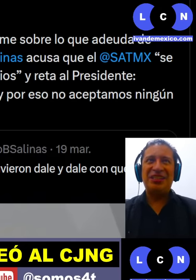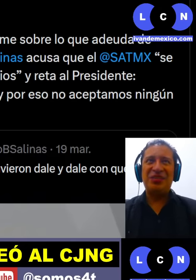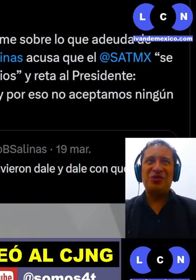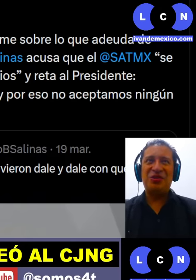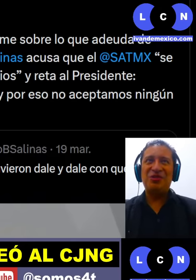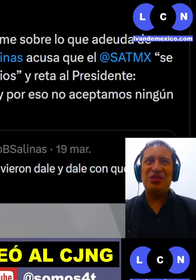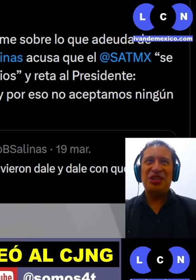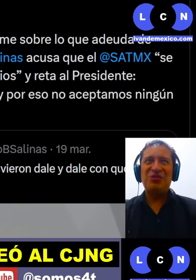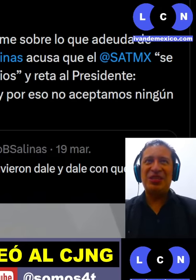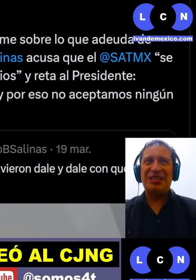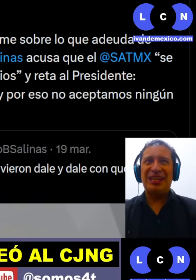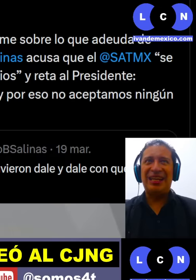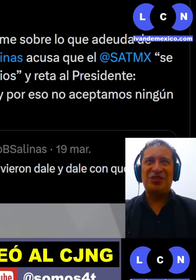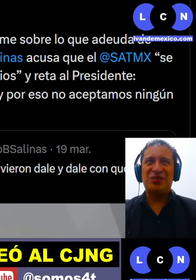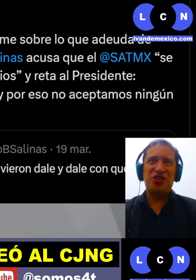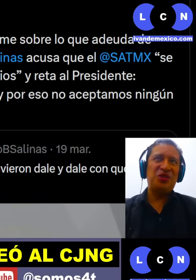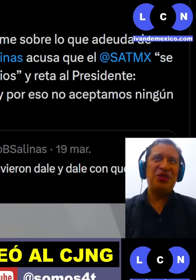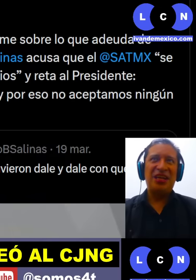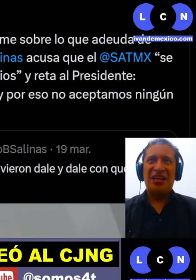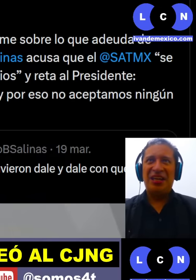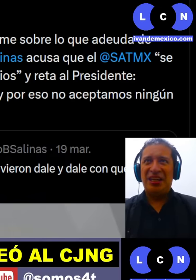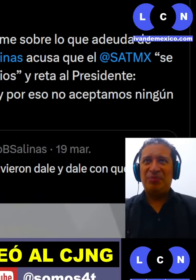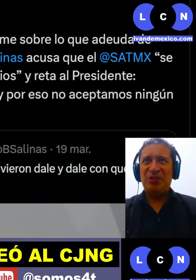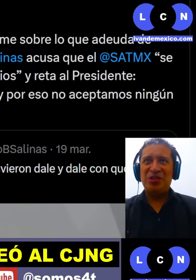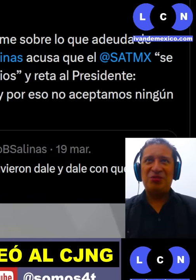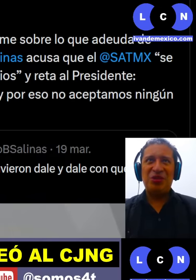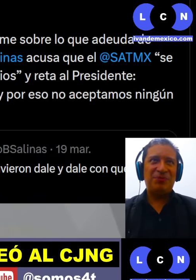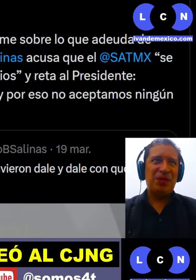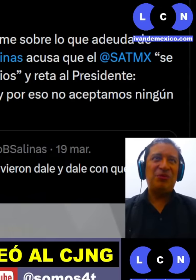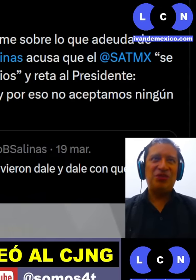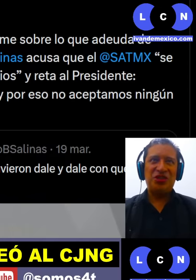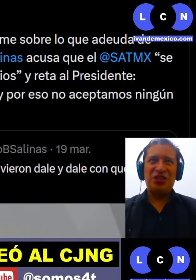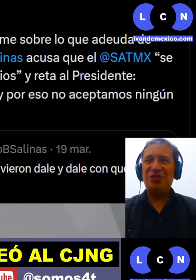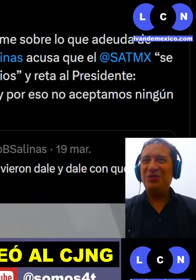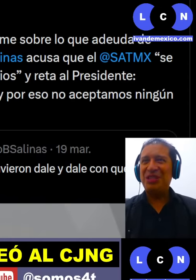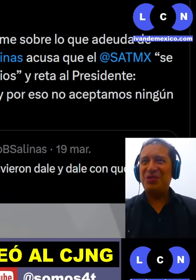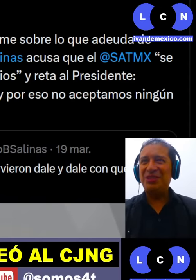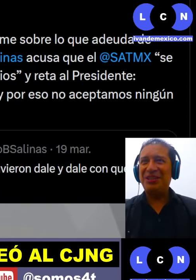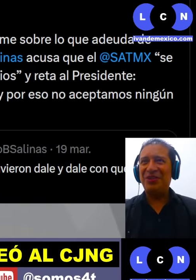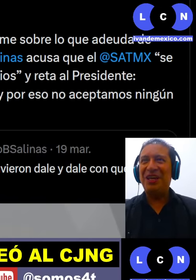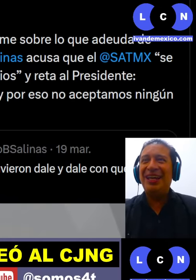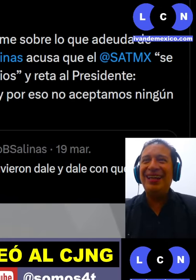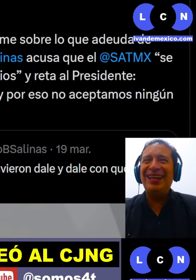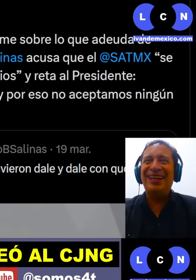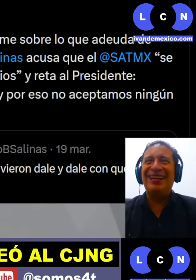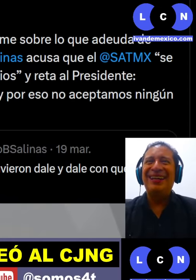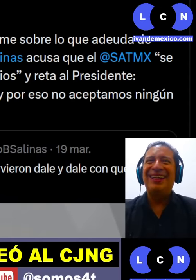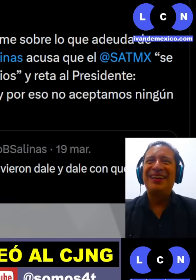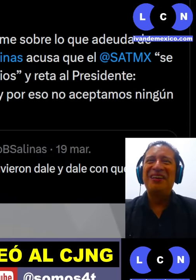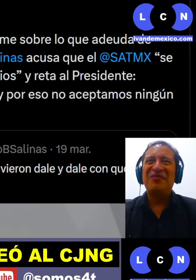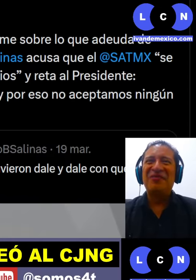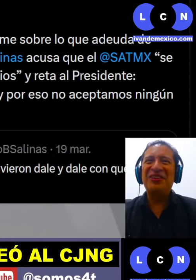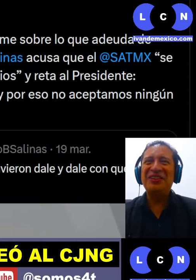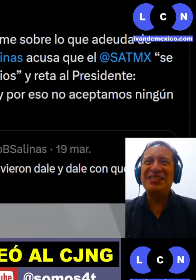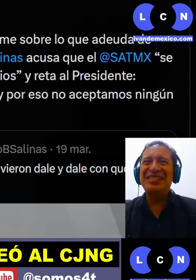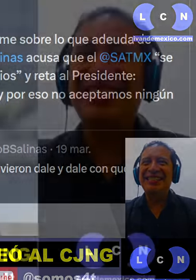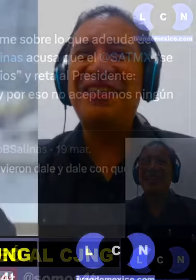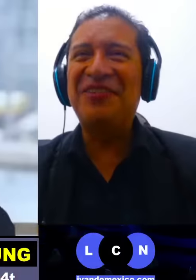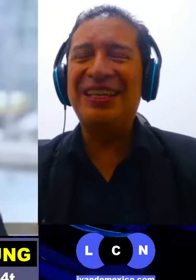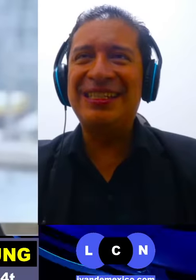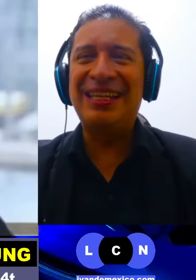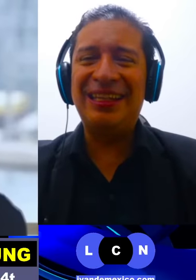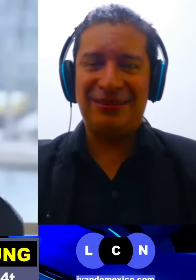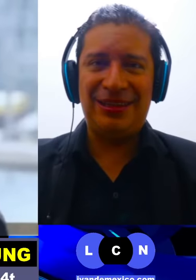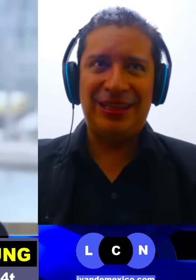reta al presidente nosotros no cedemos ante la extorsión y por eso no aceptamos ningún descuento. Pero entonces,